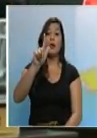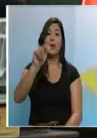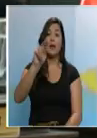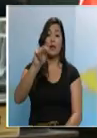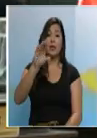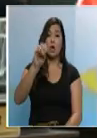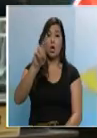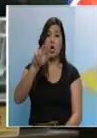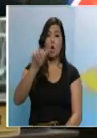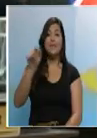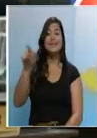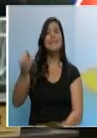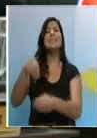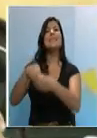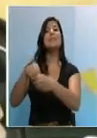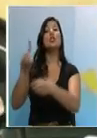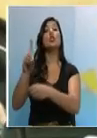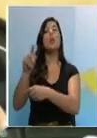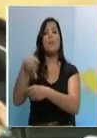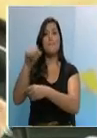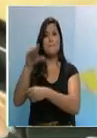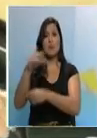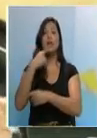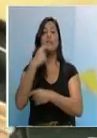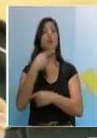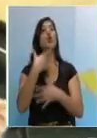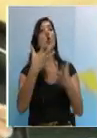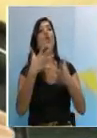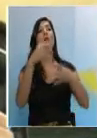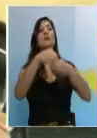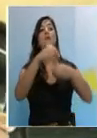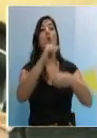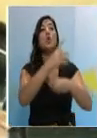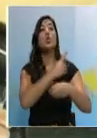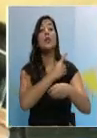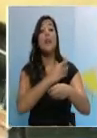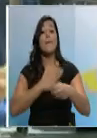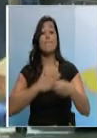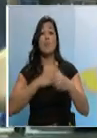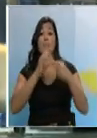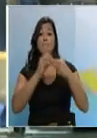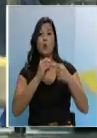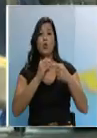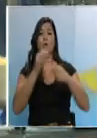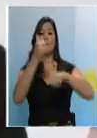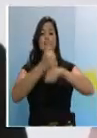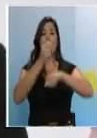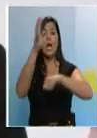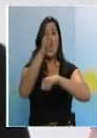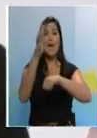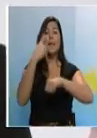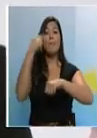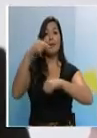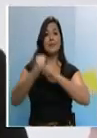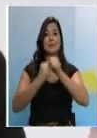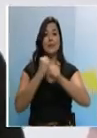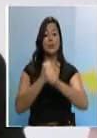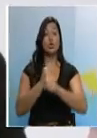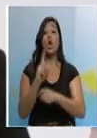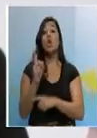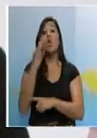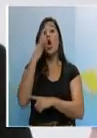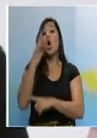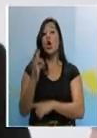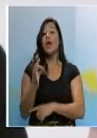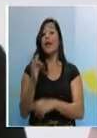su interés hacia el puesto y explicó que como prioridad en este momento es crear una agenda definida para este año. Y no considero oportuno